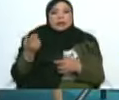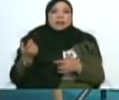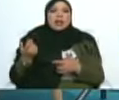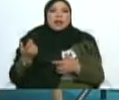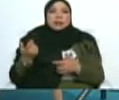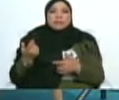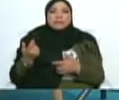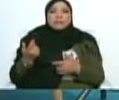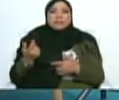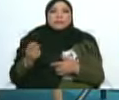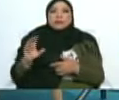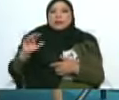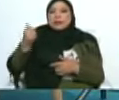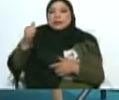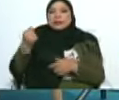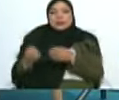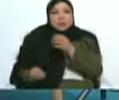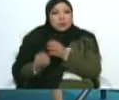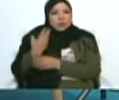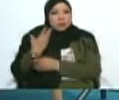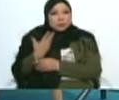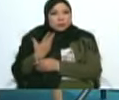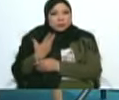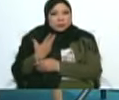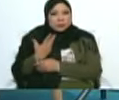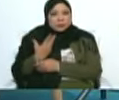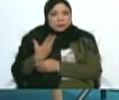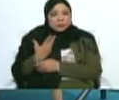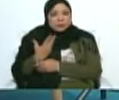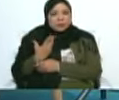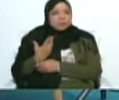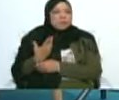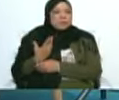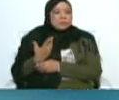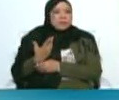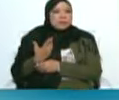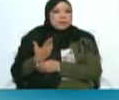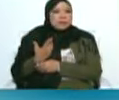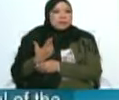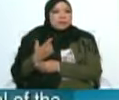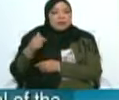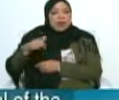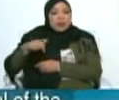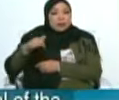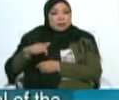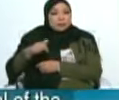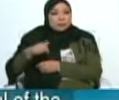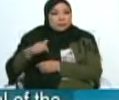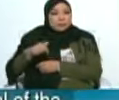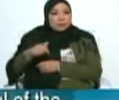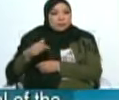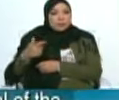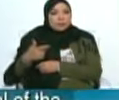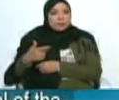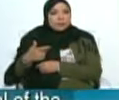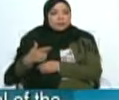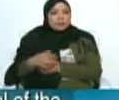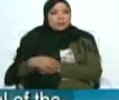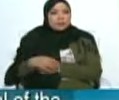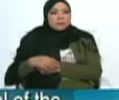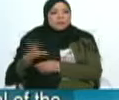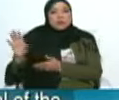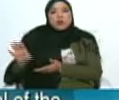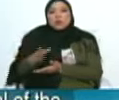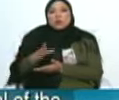pero el 10 de mayo 10 de mayo aquí en el Monumental será el